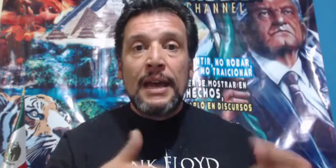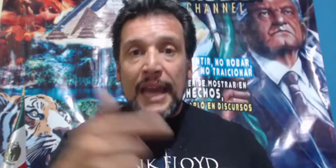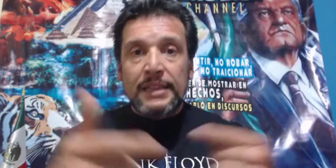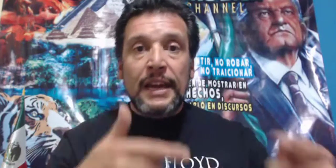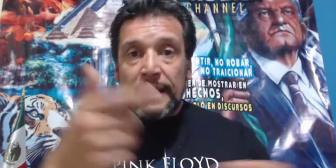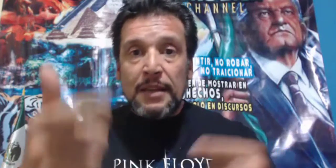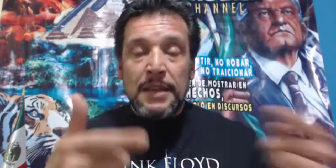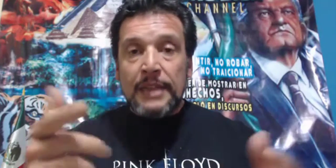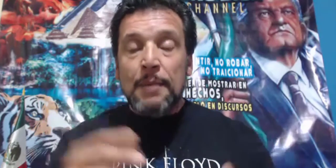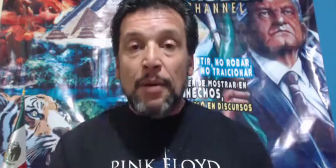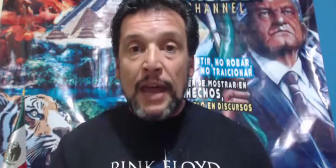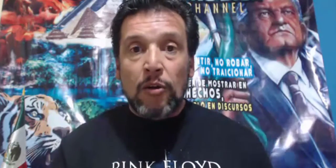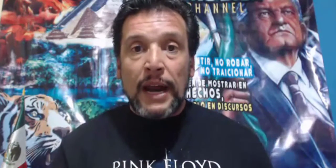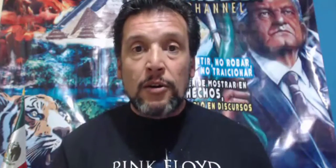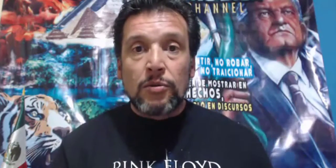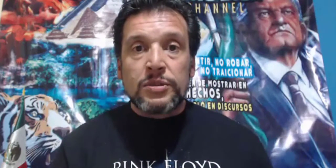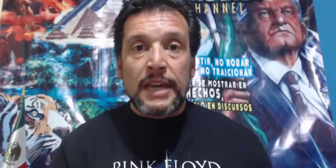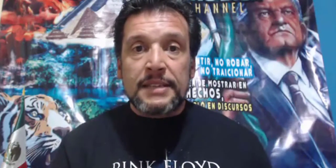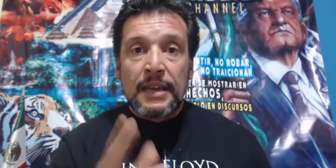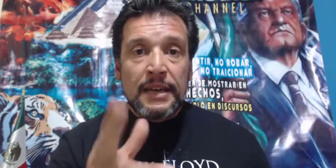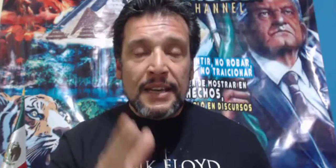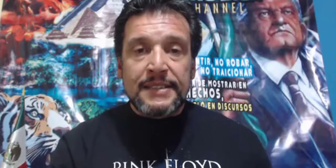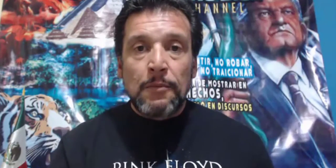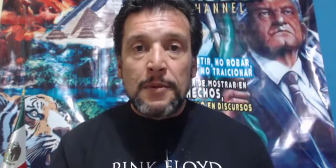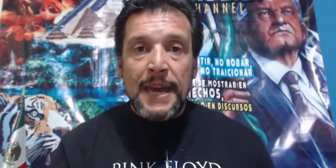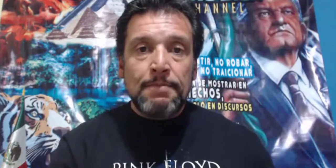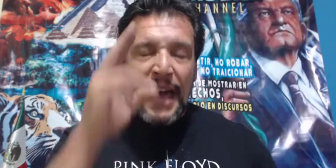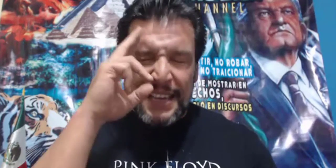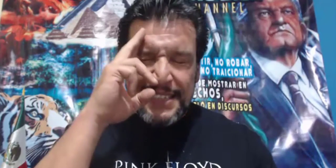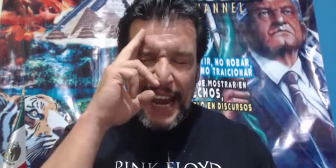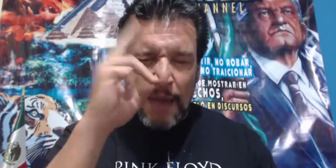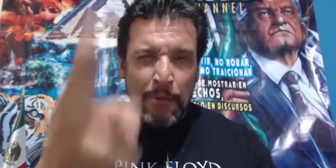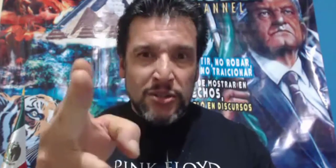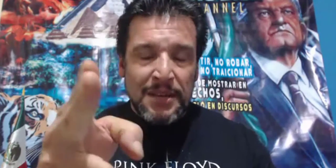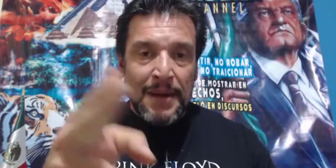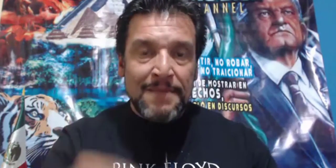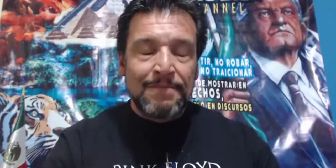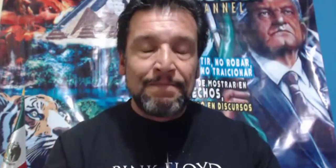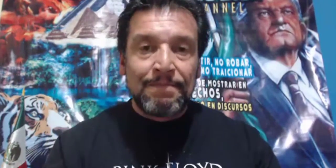importante la interactividad que pueda lograr con ustedes. Que estén muy bien, hasta la próxima.